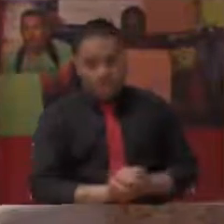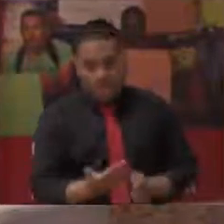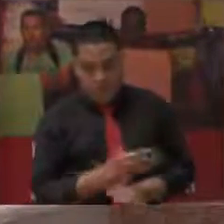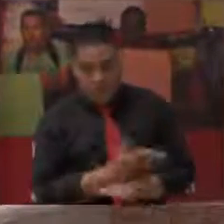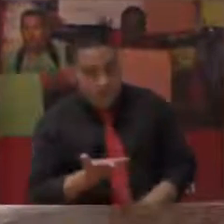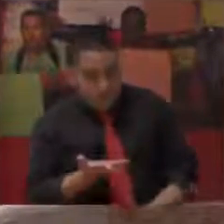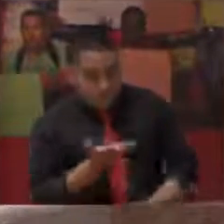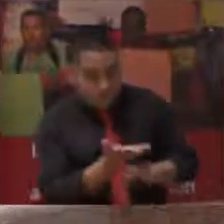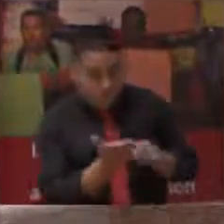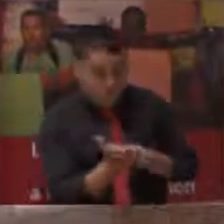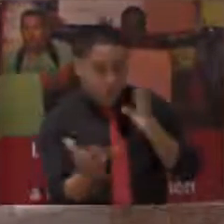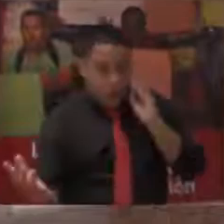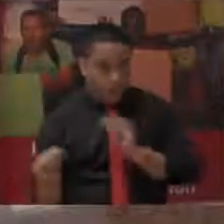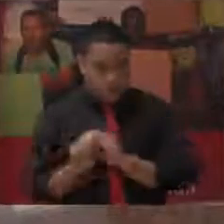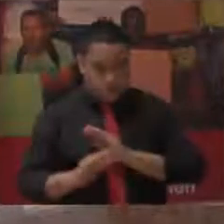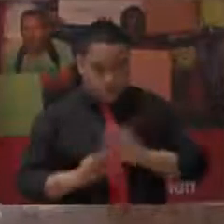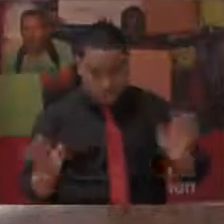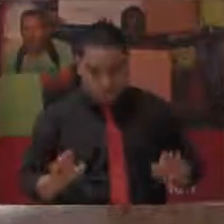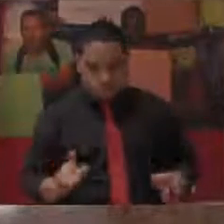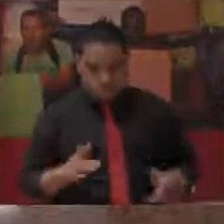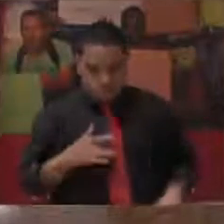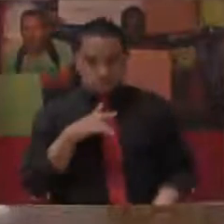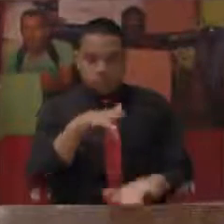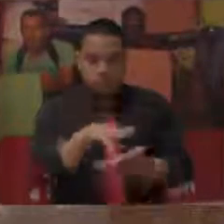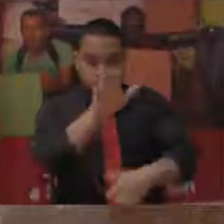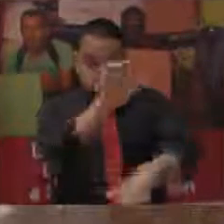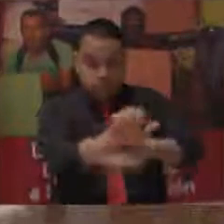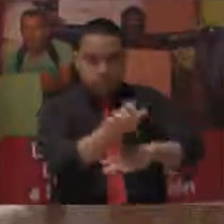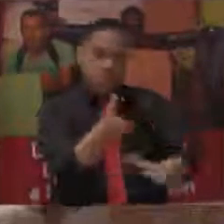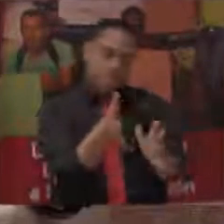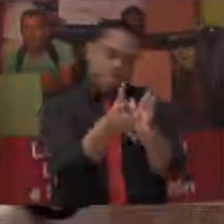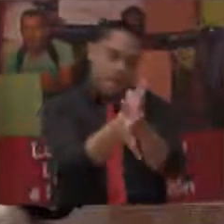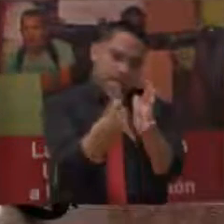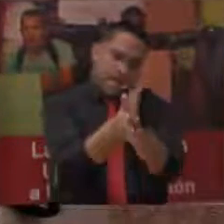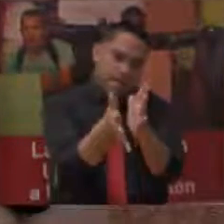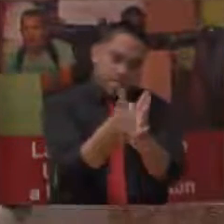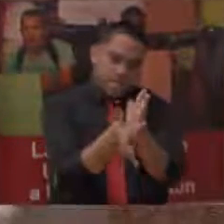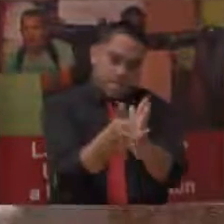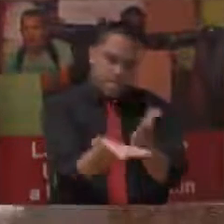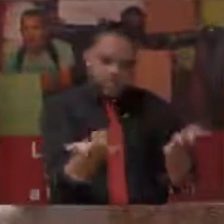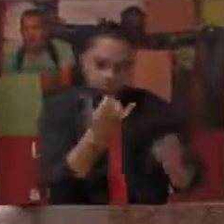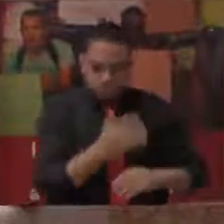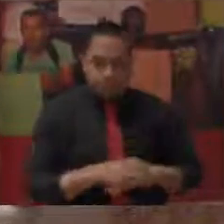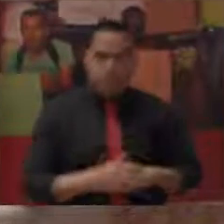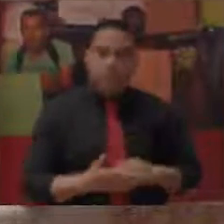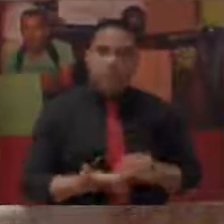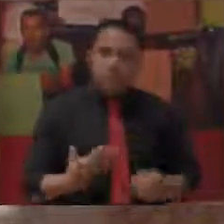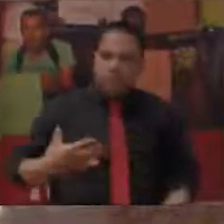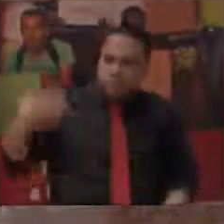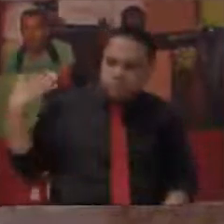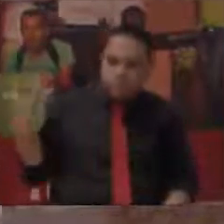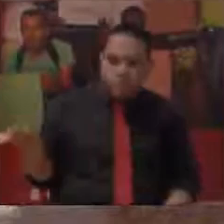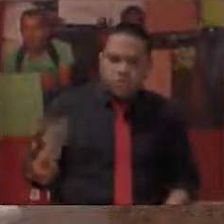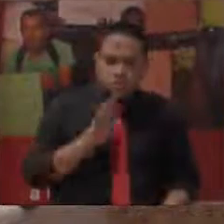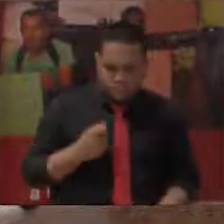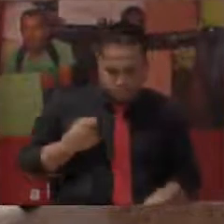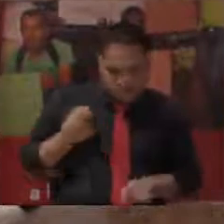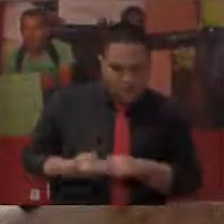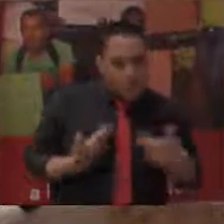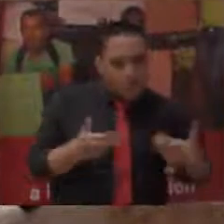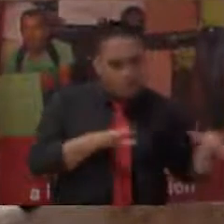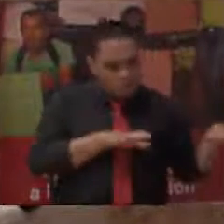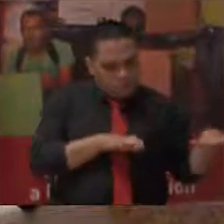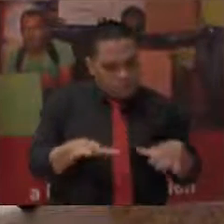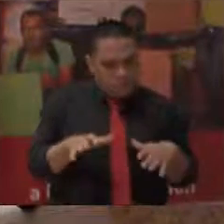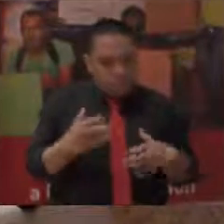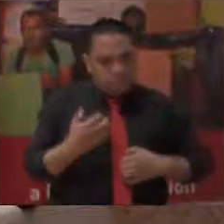suscribieron el acuerdo, van a dicha entidad, hacen un relato de todo su paso por el grupo armado organizado al margen de la